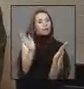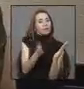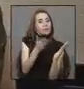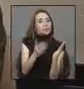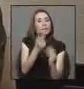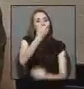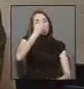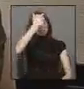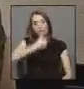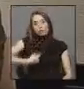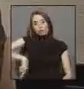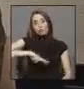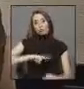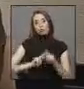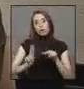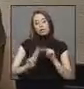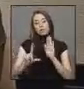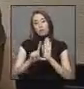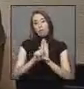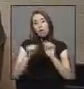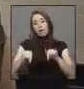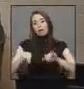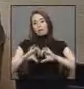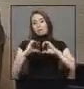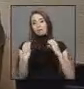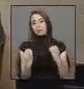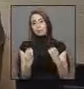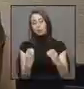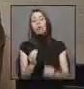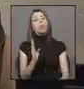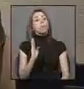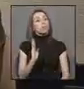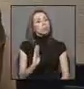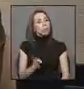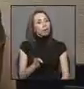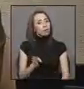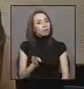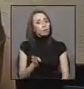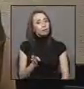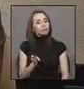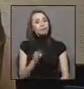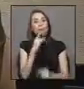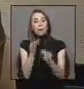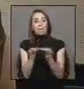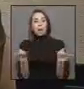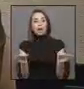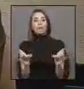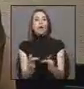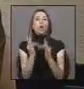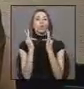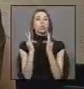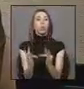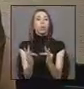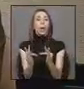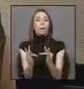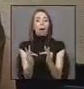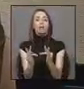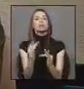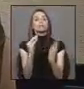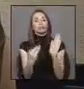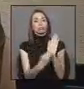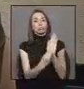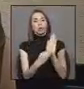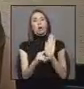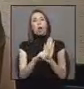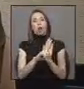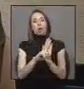como legisladores en este hemiciclo tenemos el deber de que la frase nunca más tenga sustento